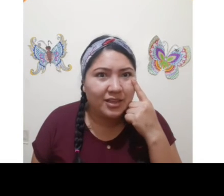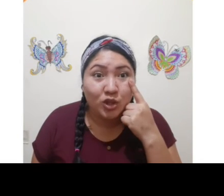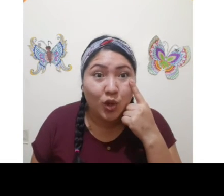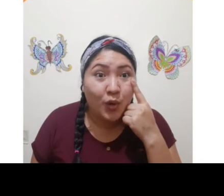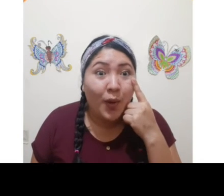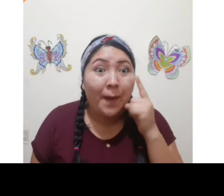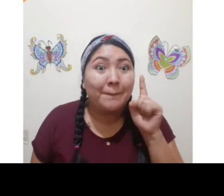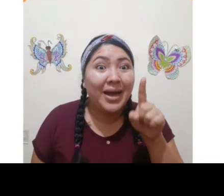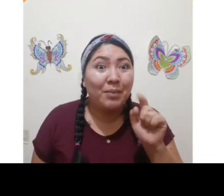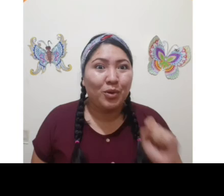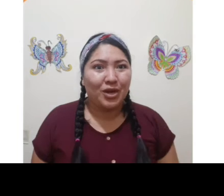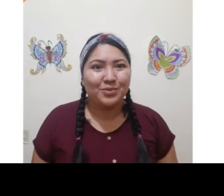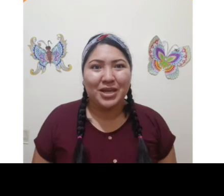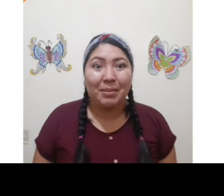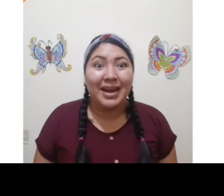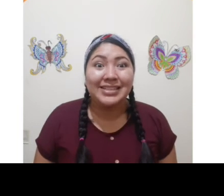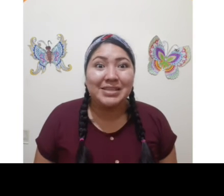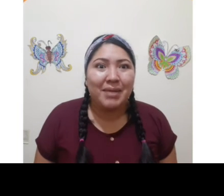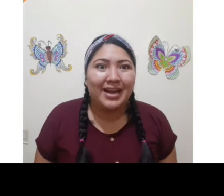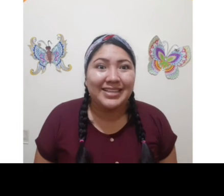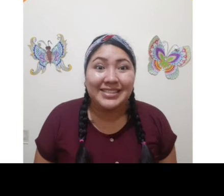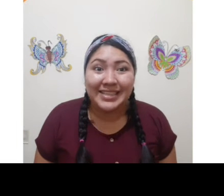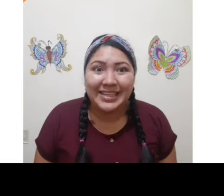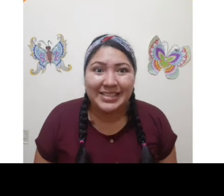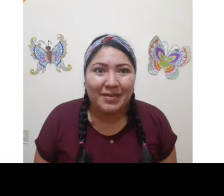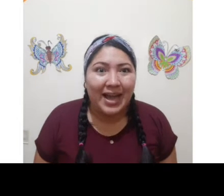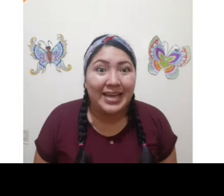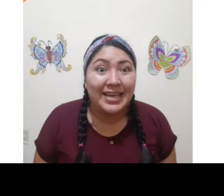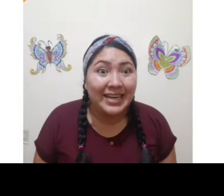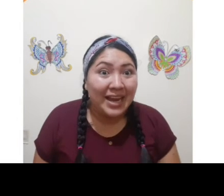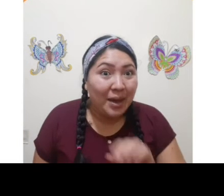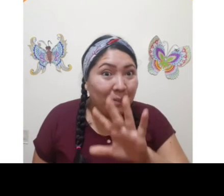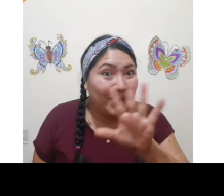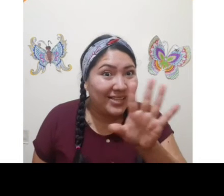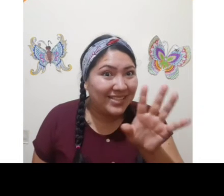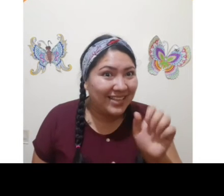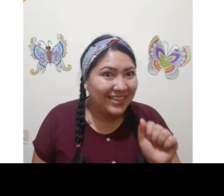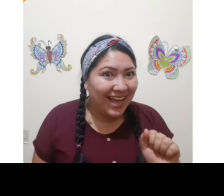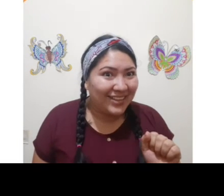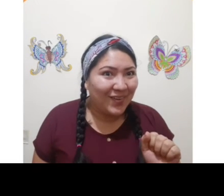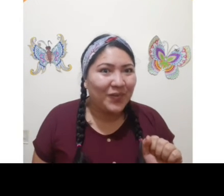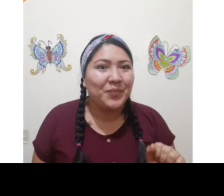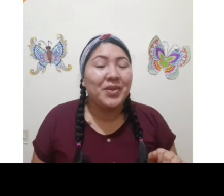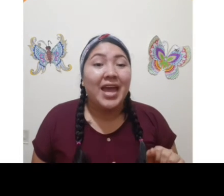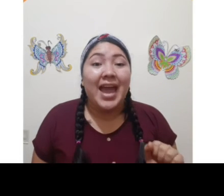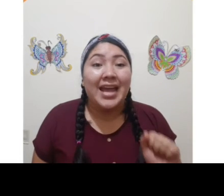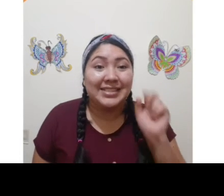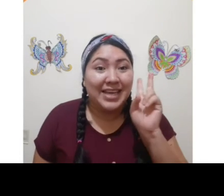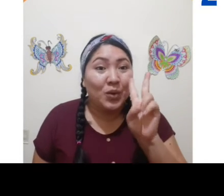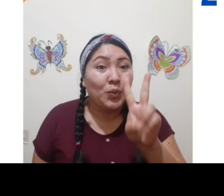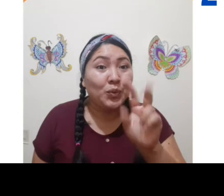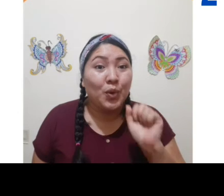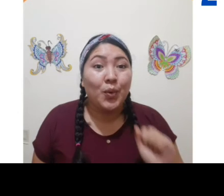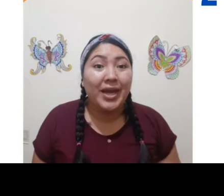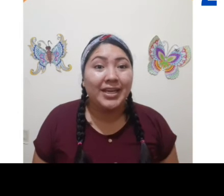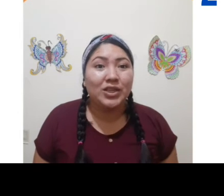atento para poder observar las imágenes que se van a ir presentando el